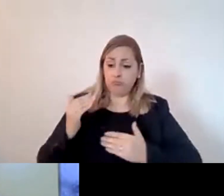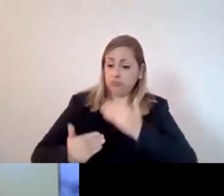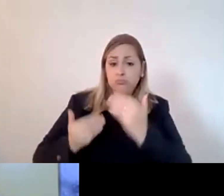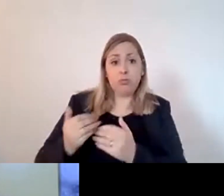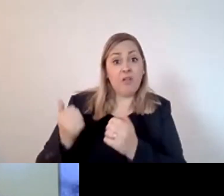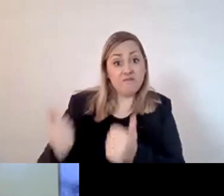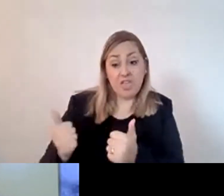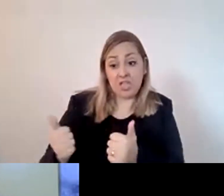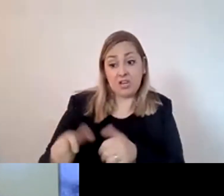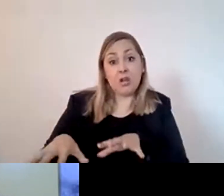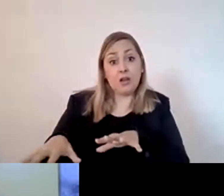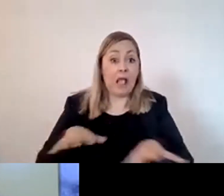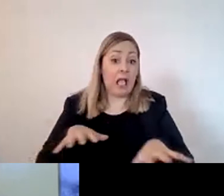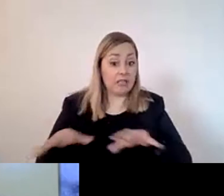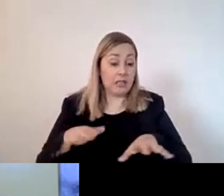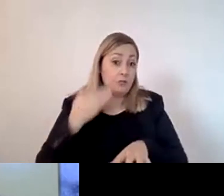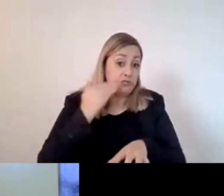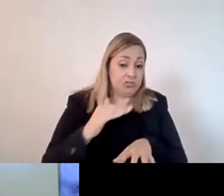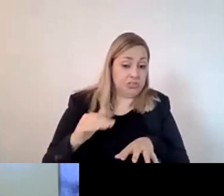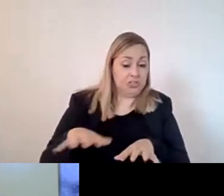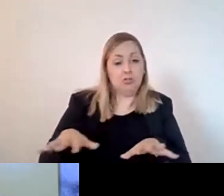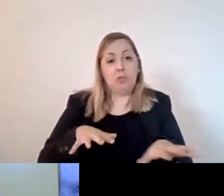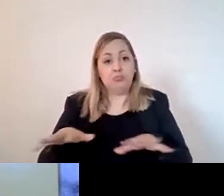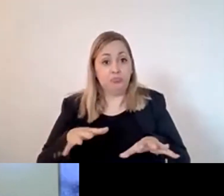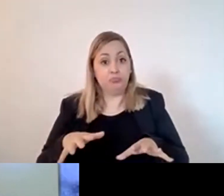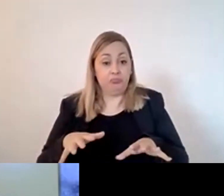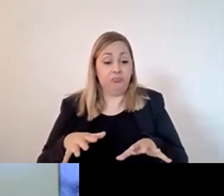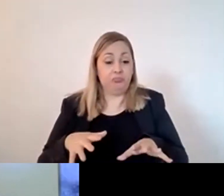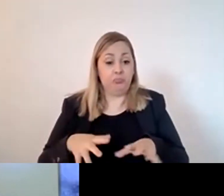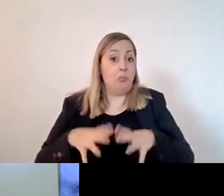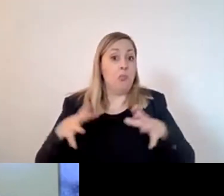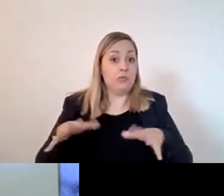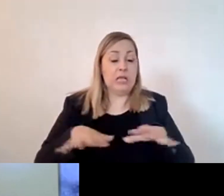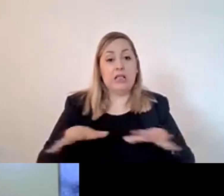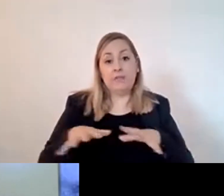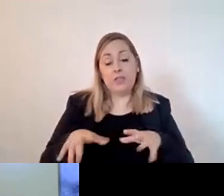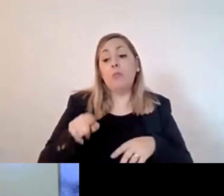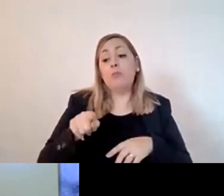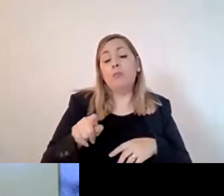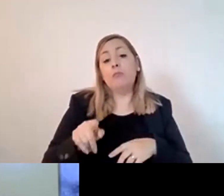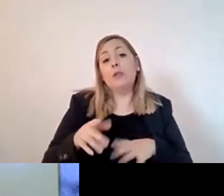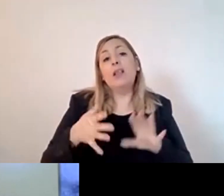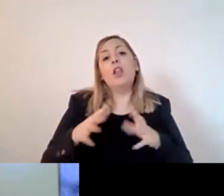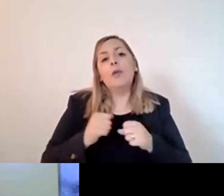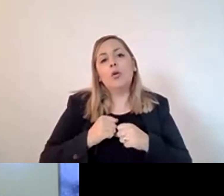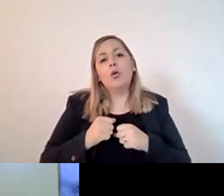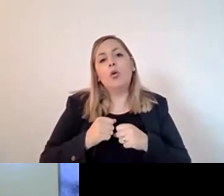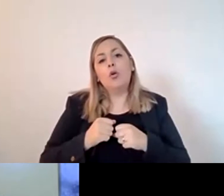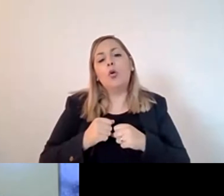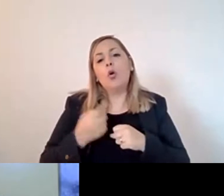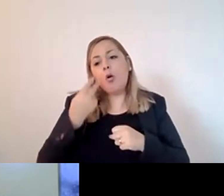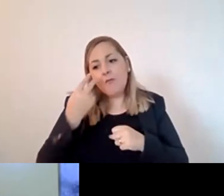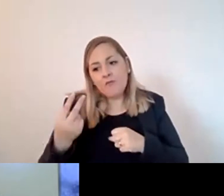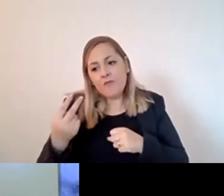es hiperactivo porque los niños tienen exceso de actividad, a lo mejor con canalizar esa